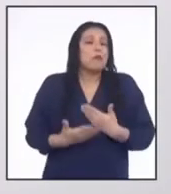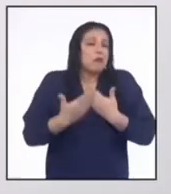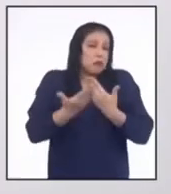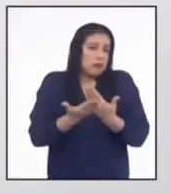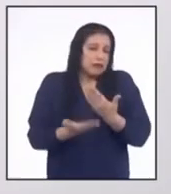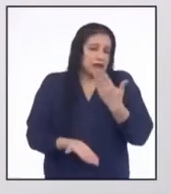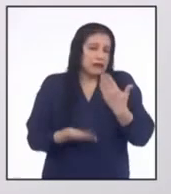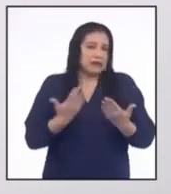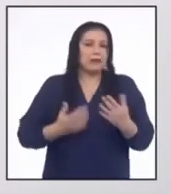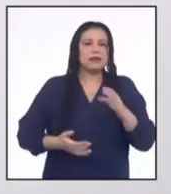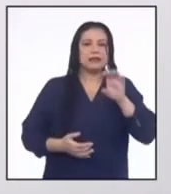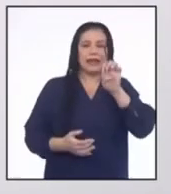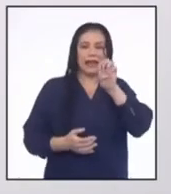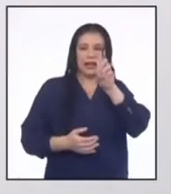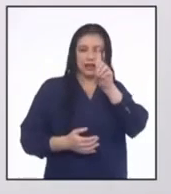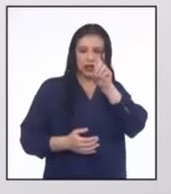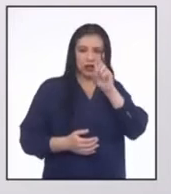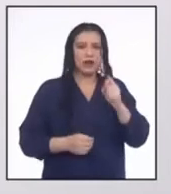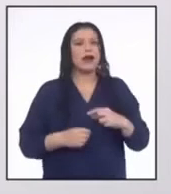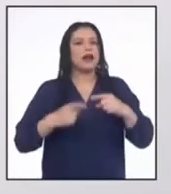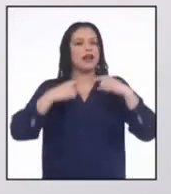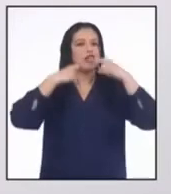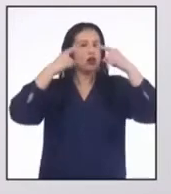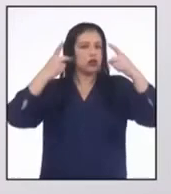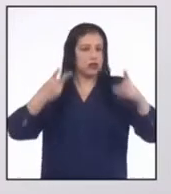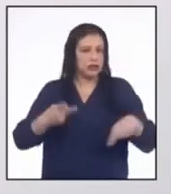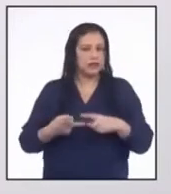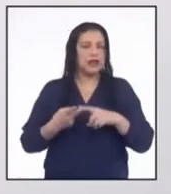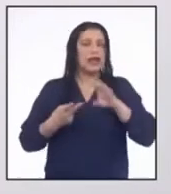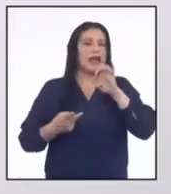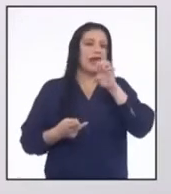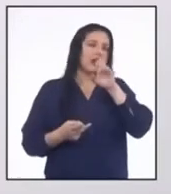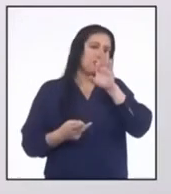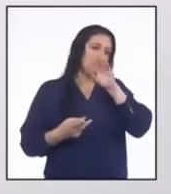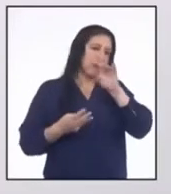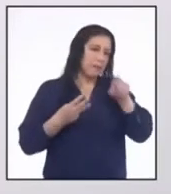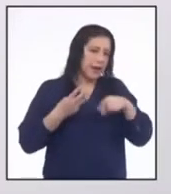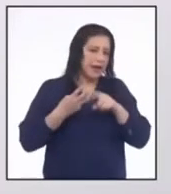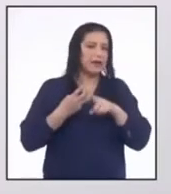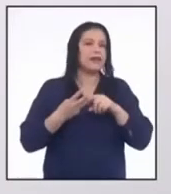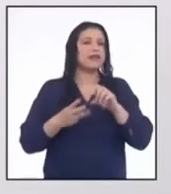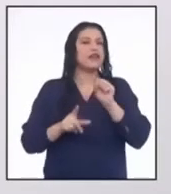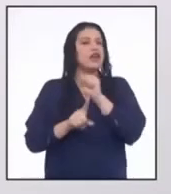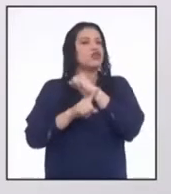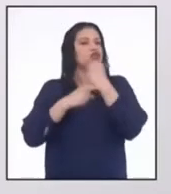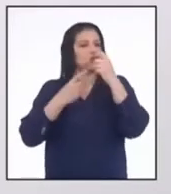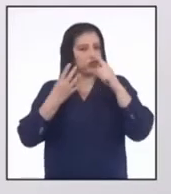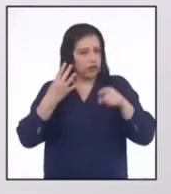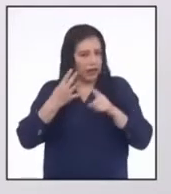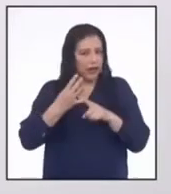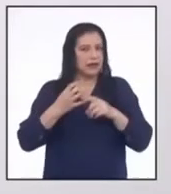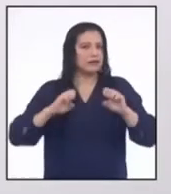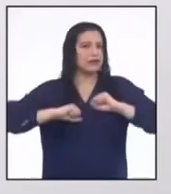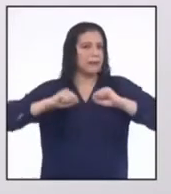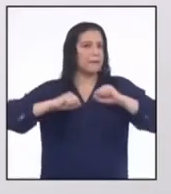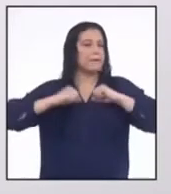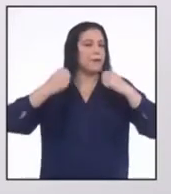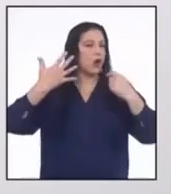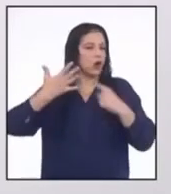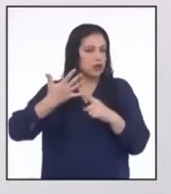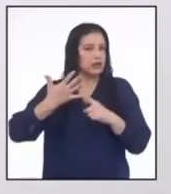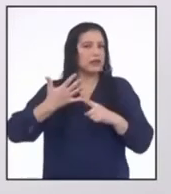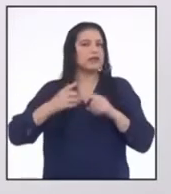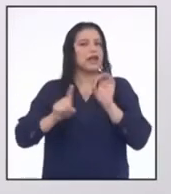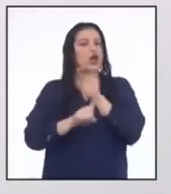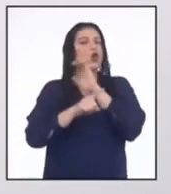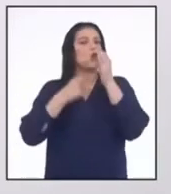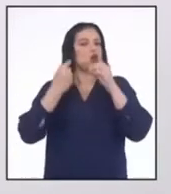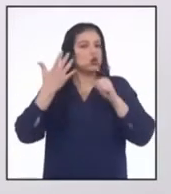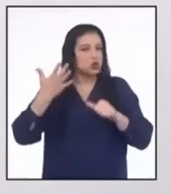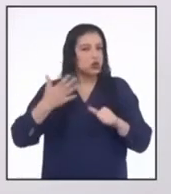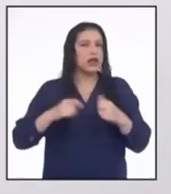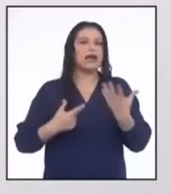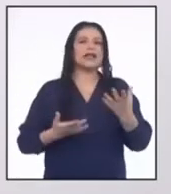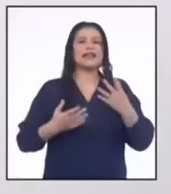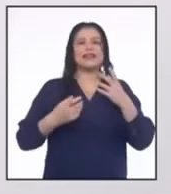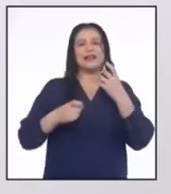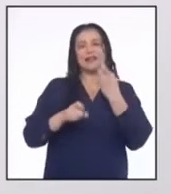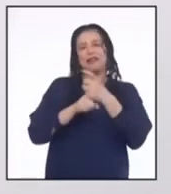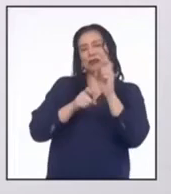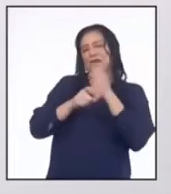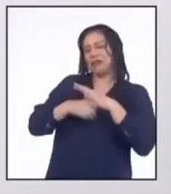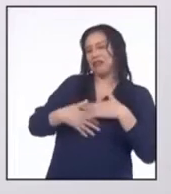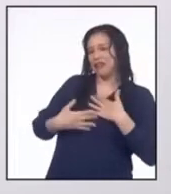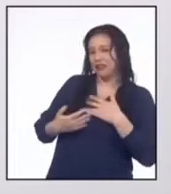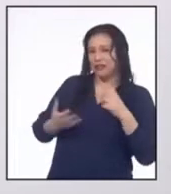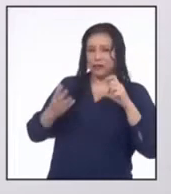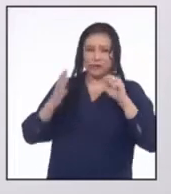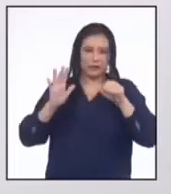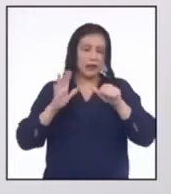ser editorial, noticias, efemérides, sociales, deportes, cultura y entretenimiento,